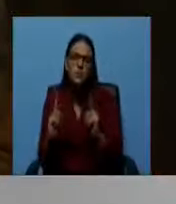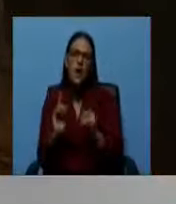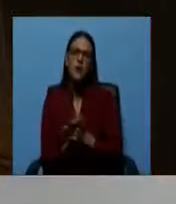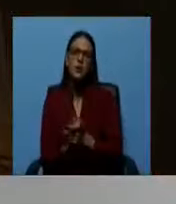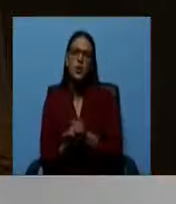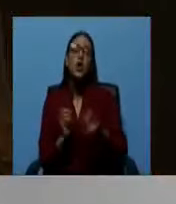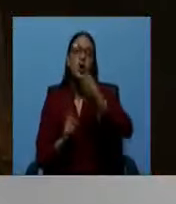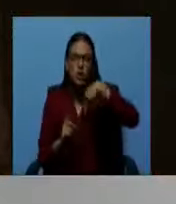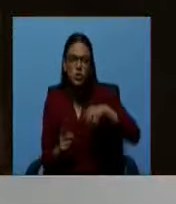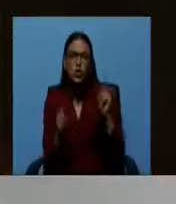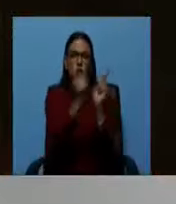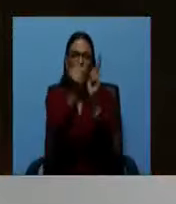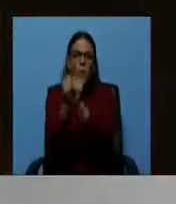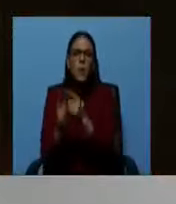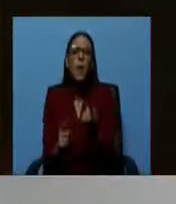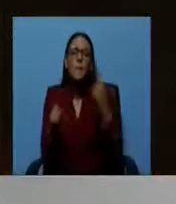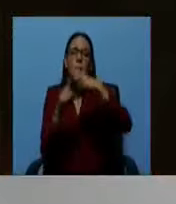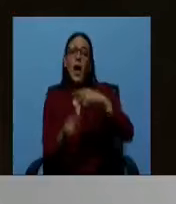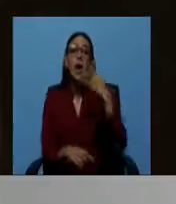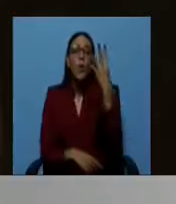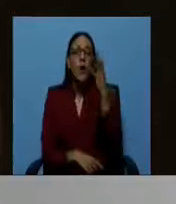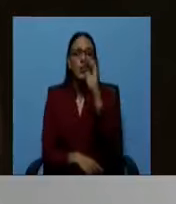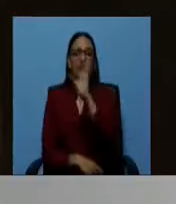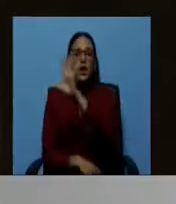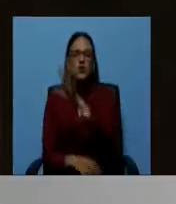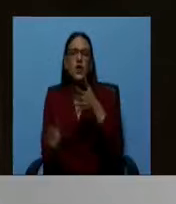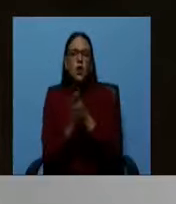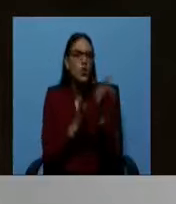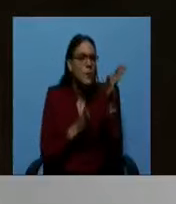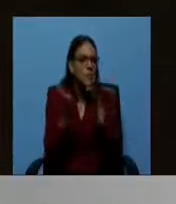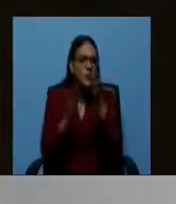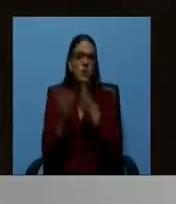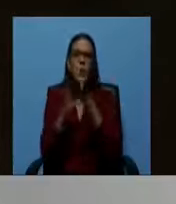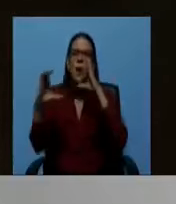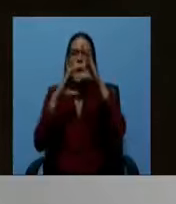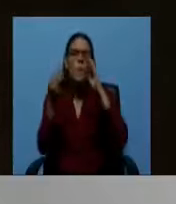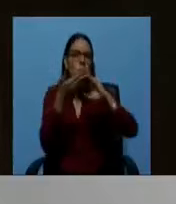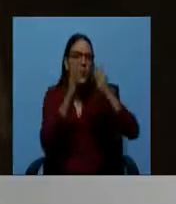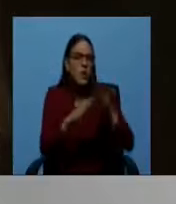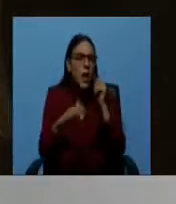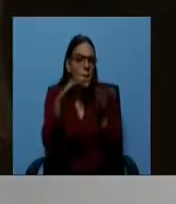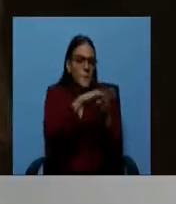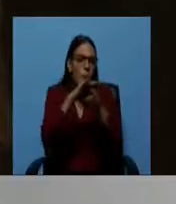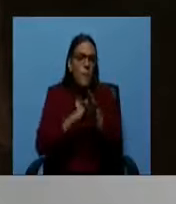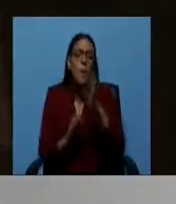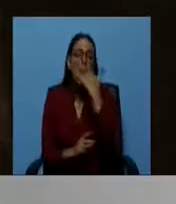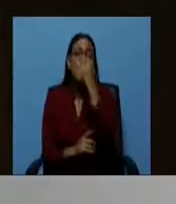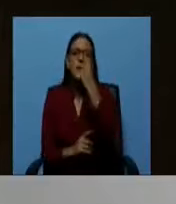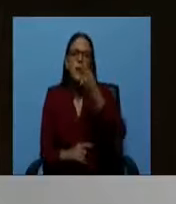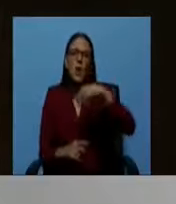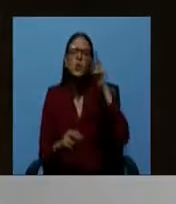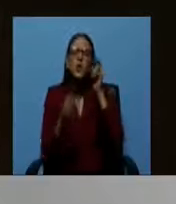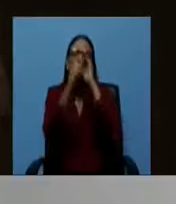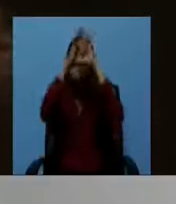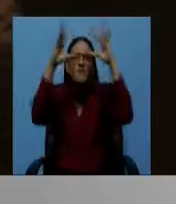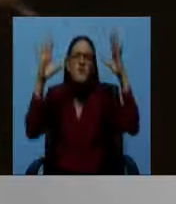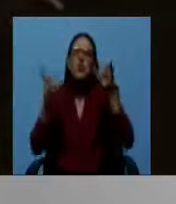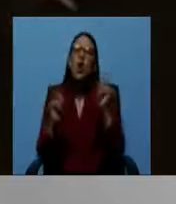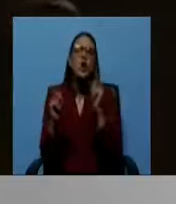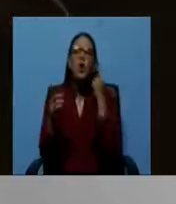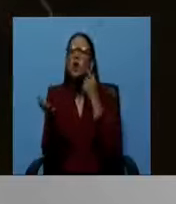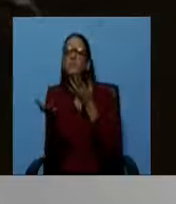Hemos estado en más de 405 medios alternativos y comunitarios. Al principio nosotros teníamos una visión, no, es que